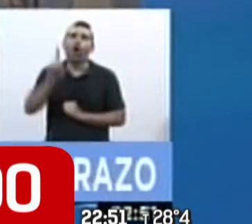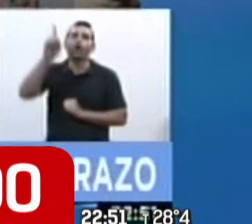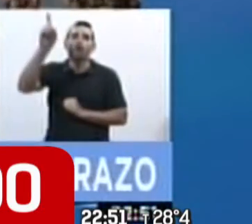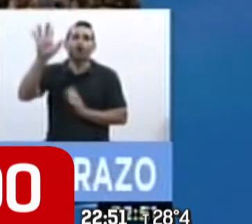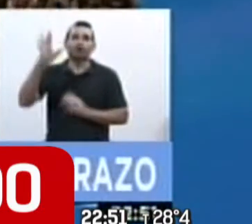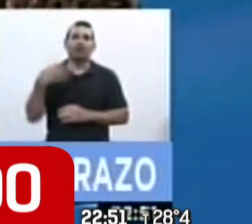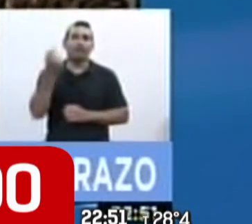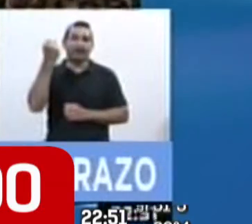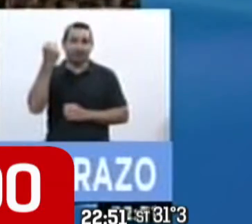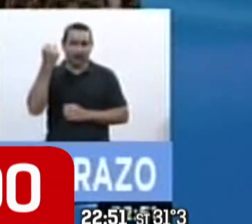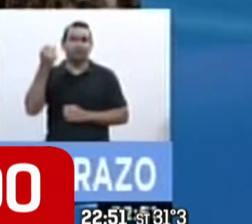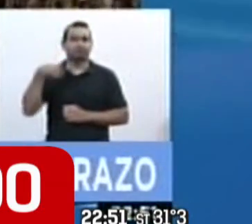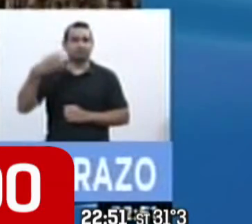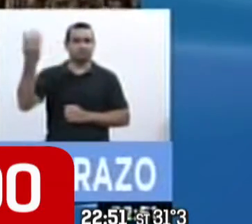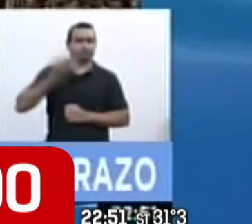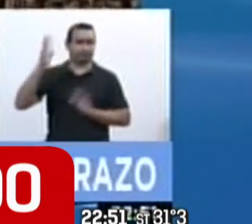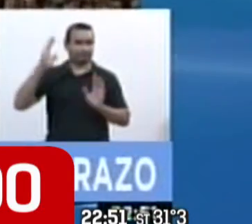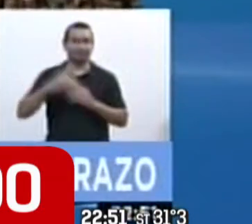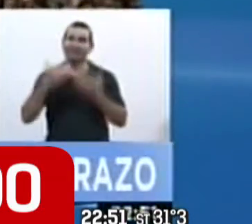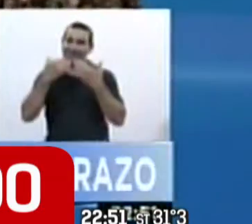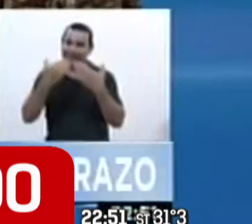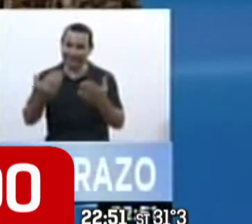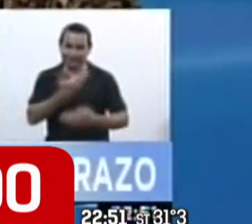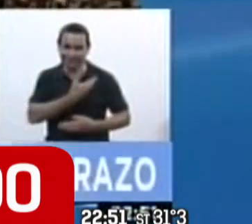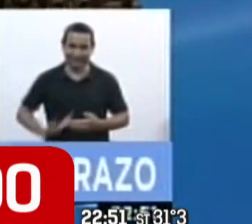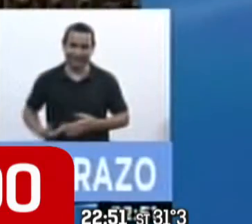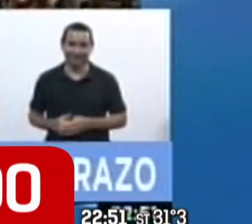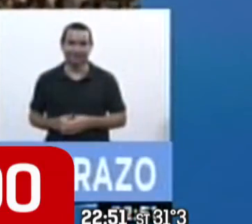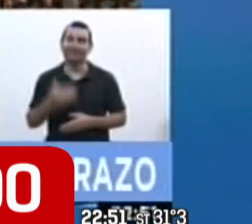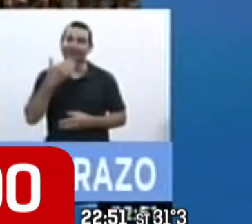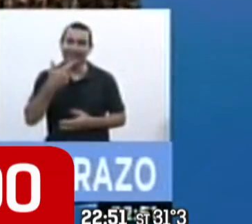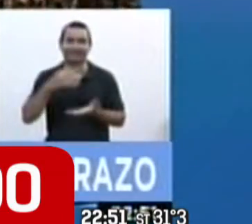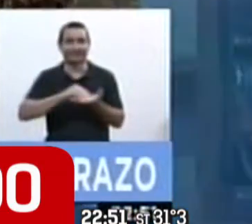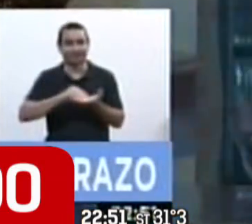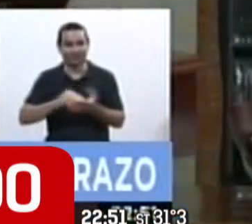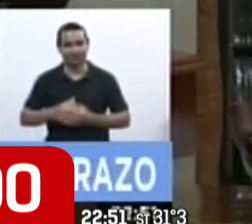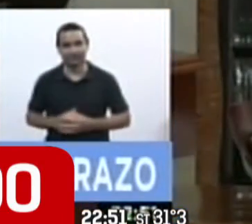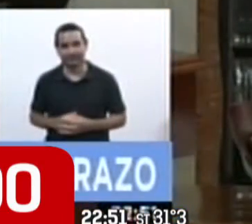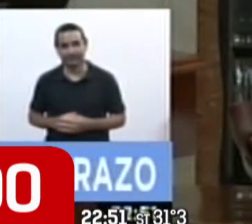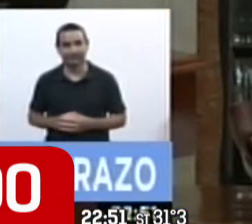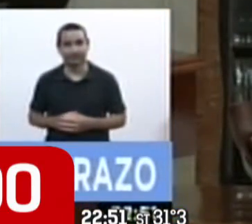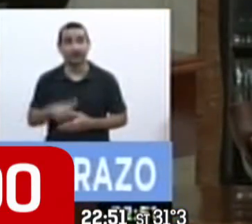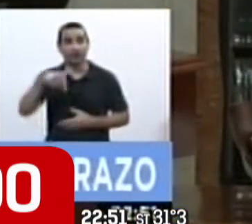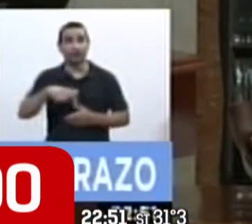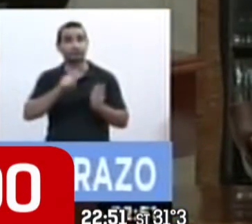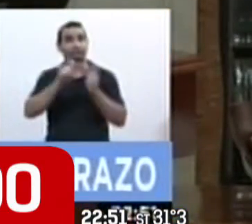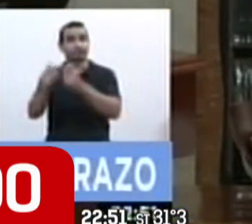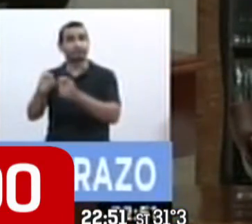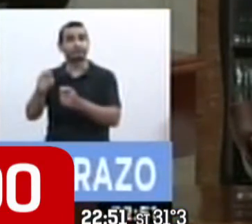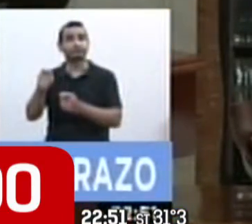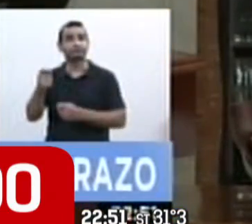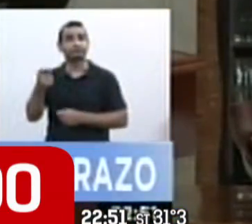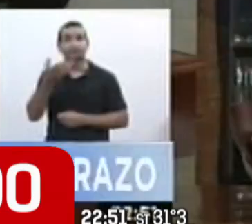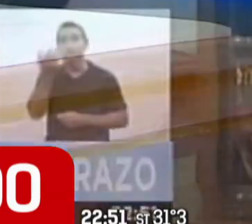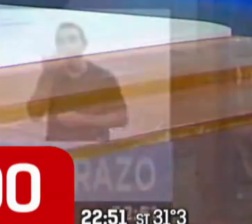y la patria quien me lo demande. Muchas gracias, señora presidenta. Gracias, senador. Tiene la palabra. El